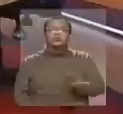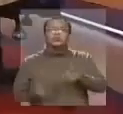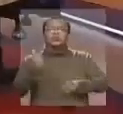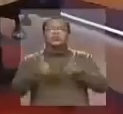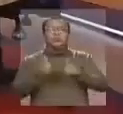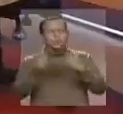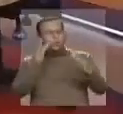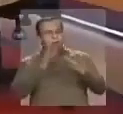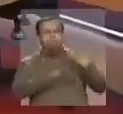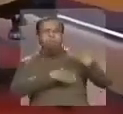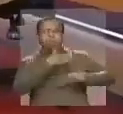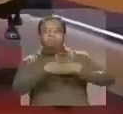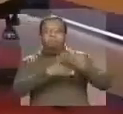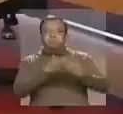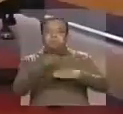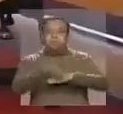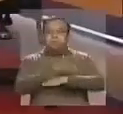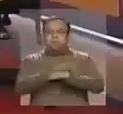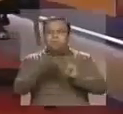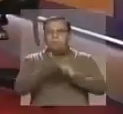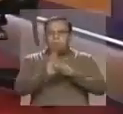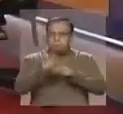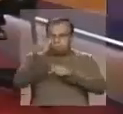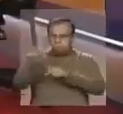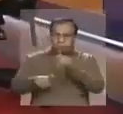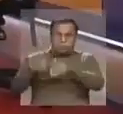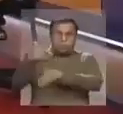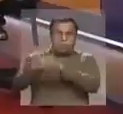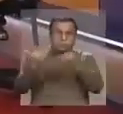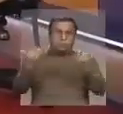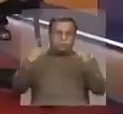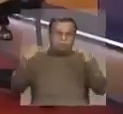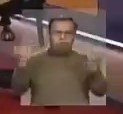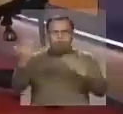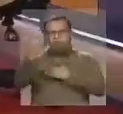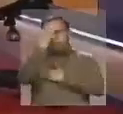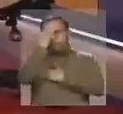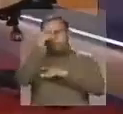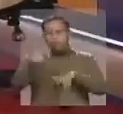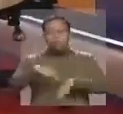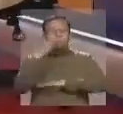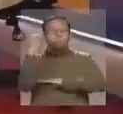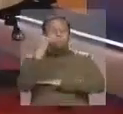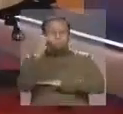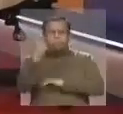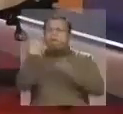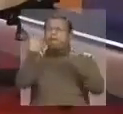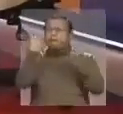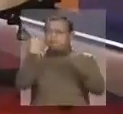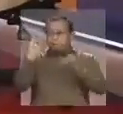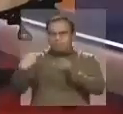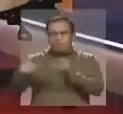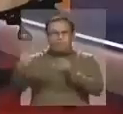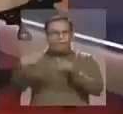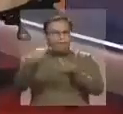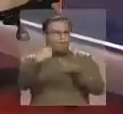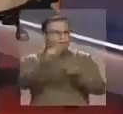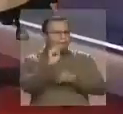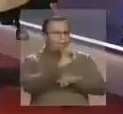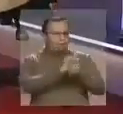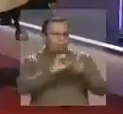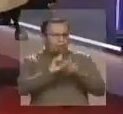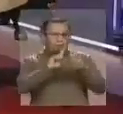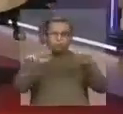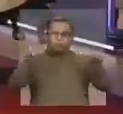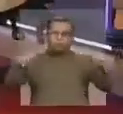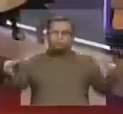la cosificación, ¿sí?, más allá del ser humano. Y a pesar de que hoy estamos en un país que entiende la multiculturalidad y la diversidad